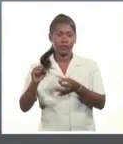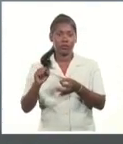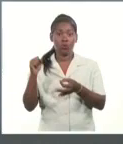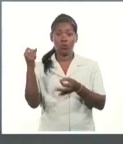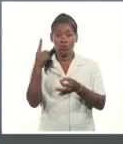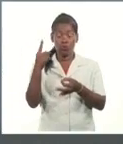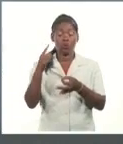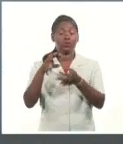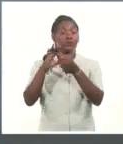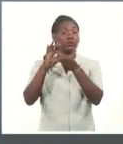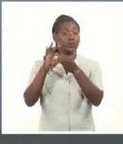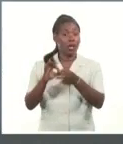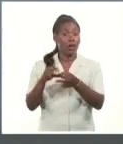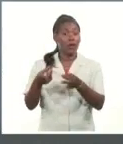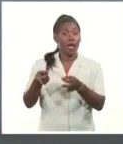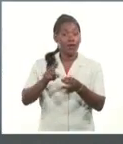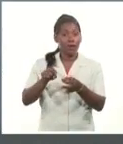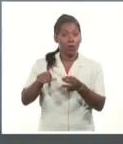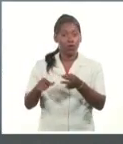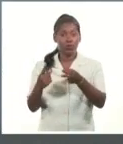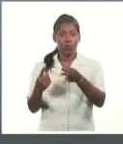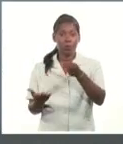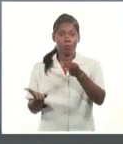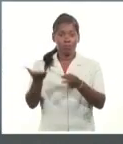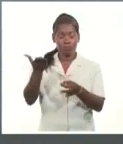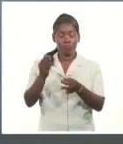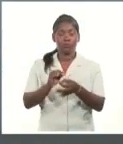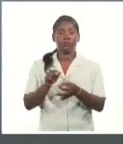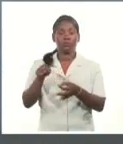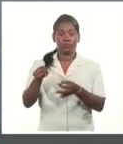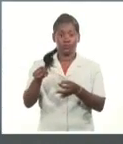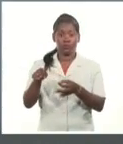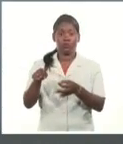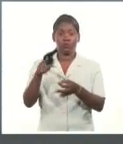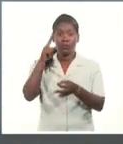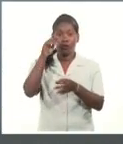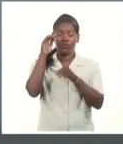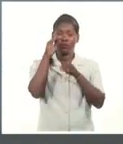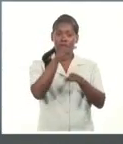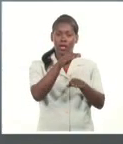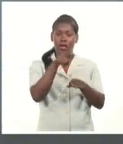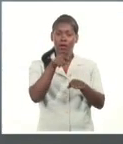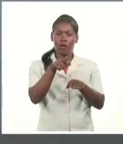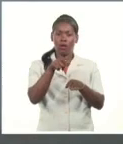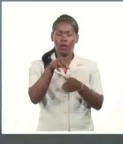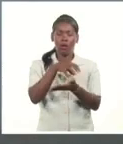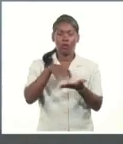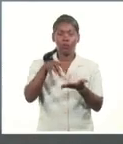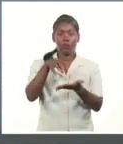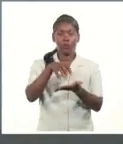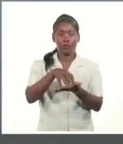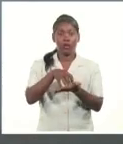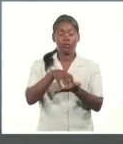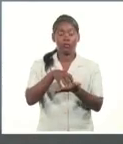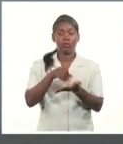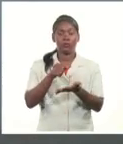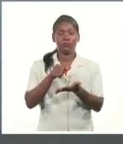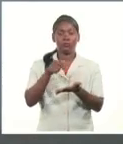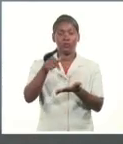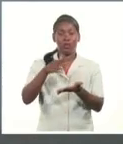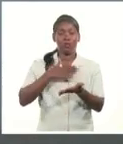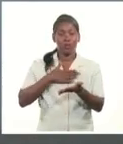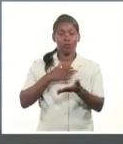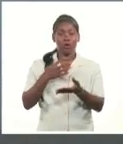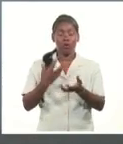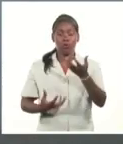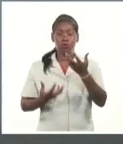paciente grave con respecto al día de ayer, un paciente que se encuentra hospitalizado en el Hospital Clínico Quirúrgico Luis Díaz Soto